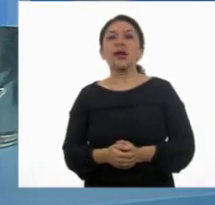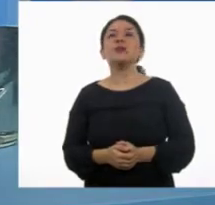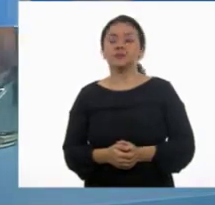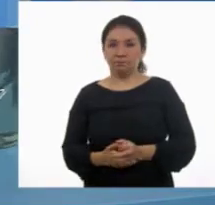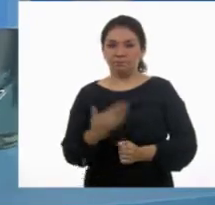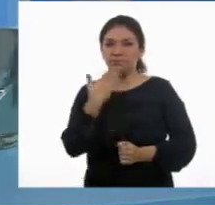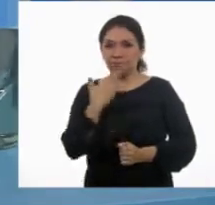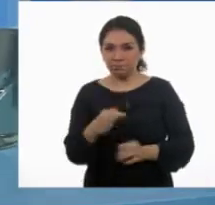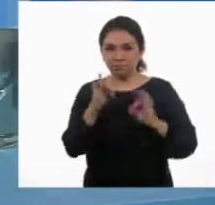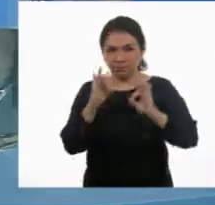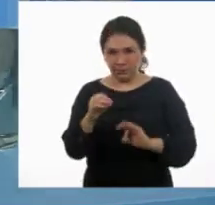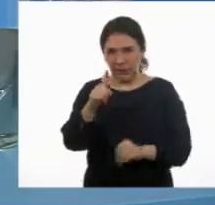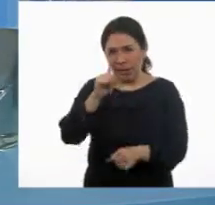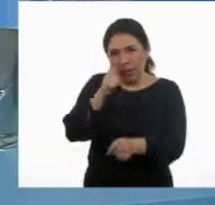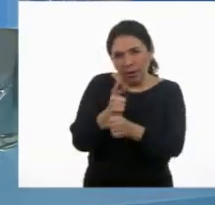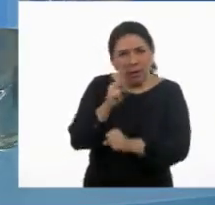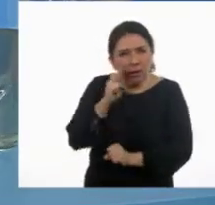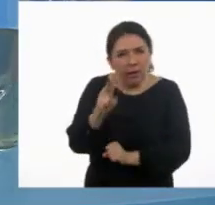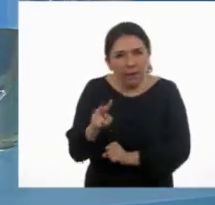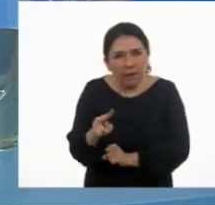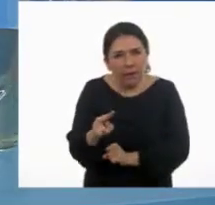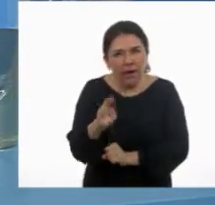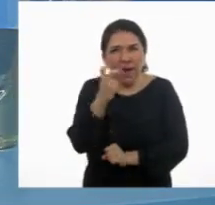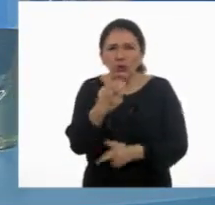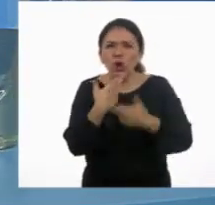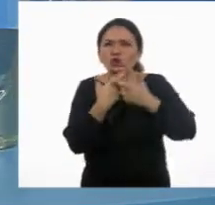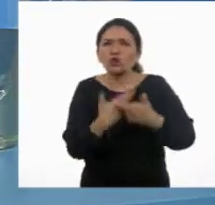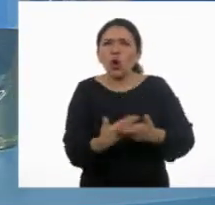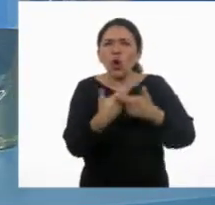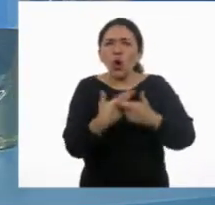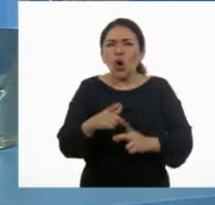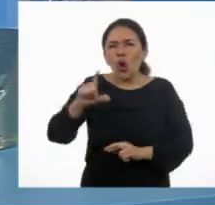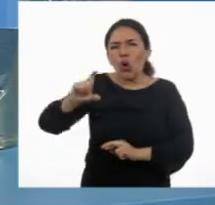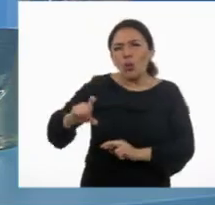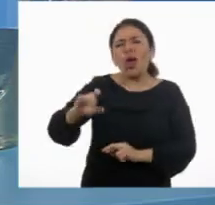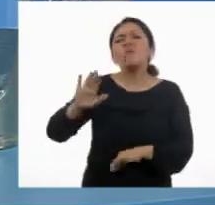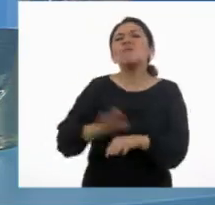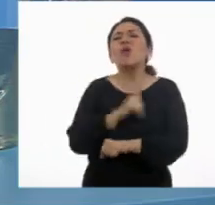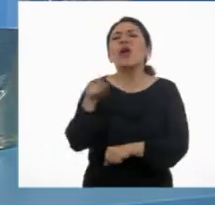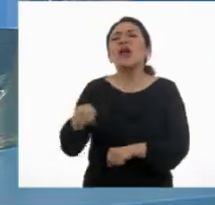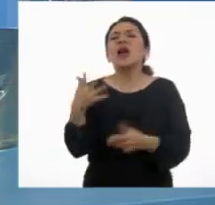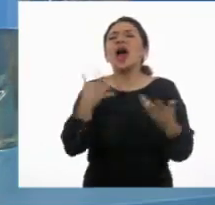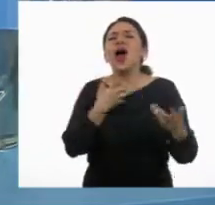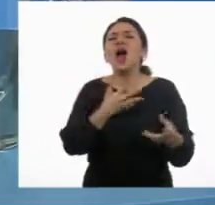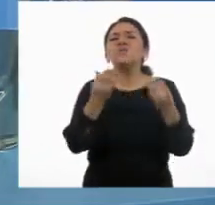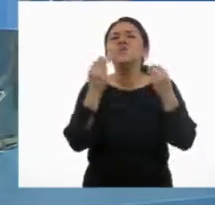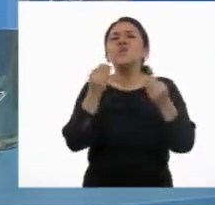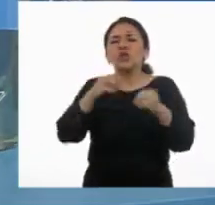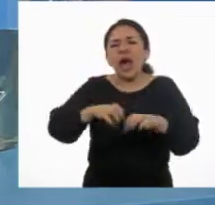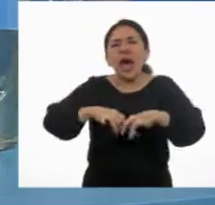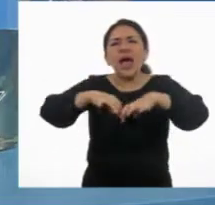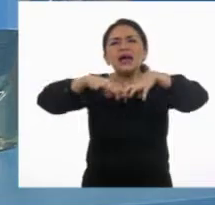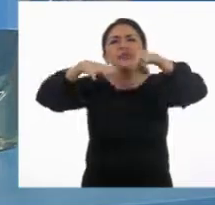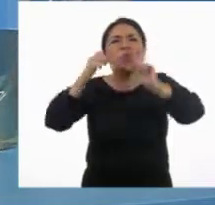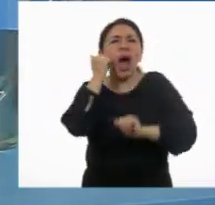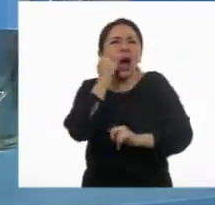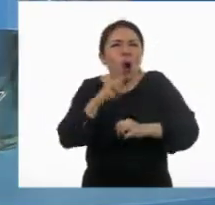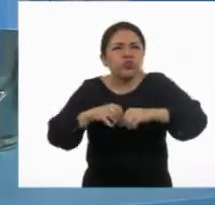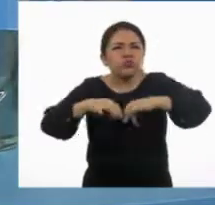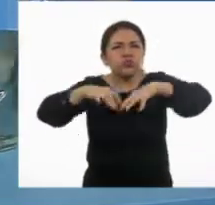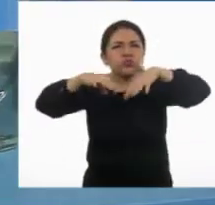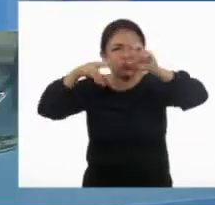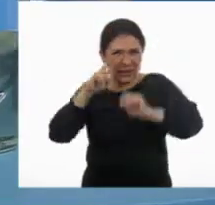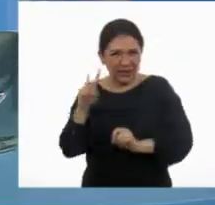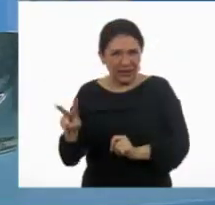Muy bien. Si se dan cuenta, este restante es por la cantidad de espuma que tienen. Ay, ya me equivoqué de